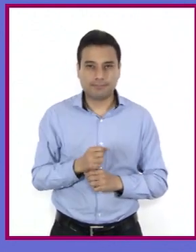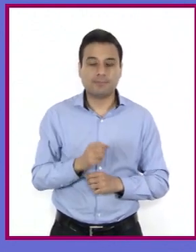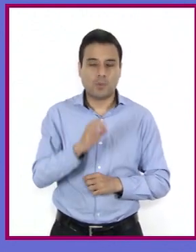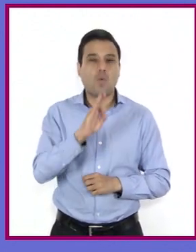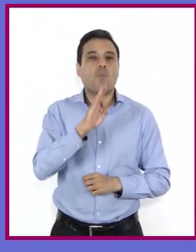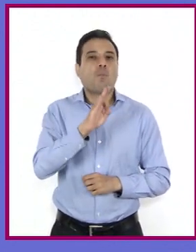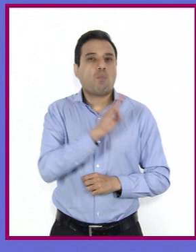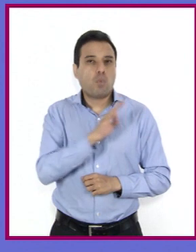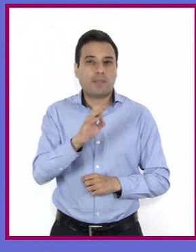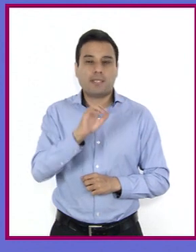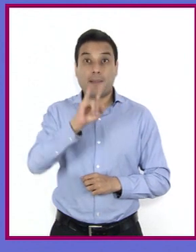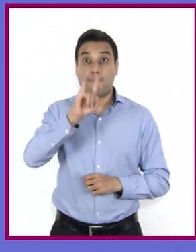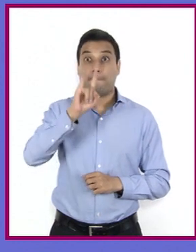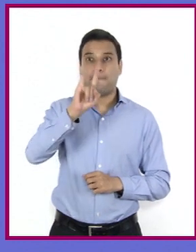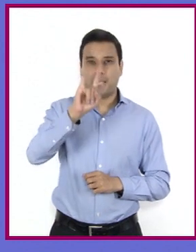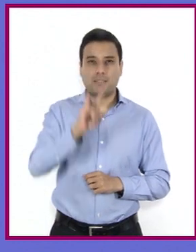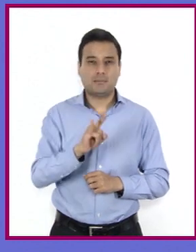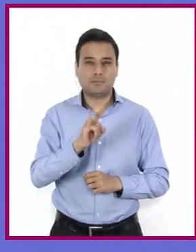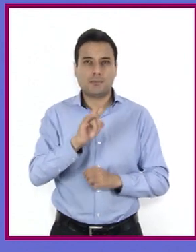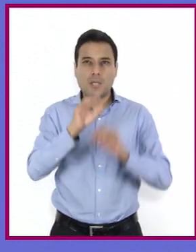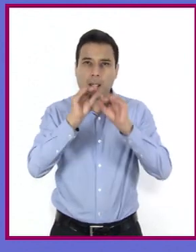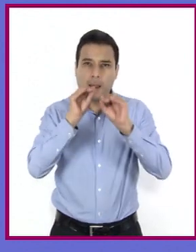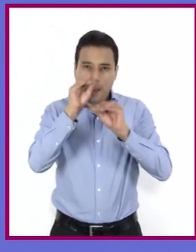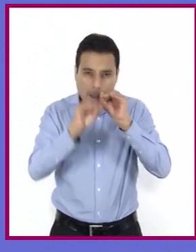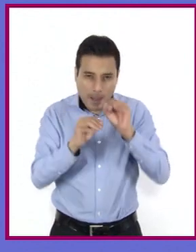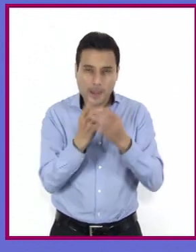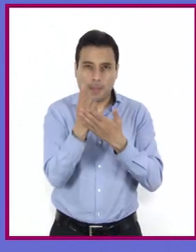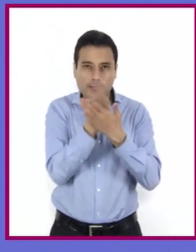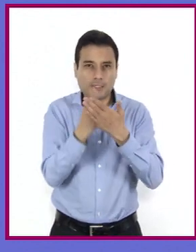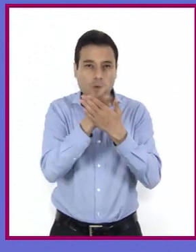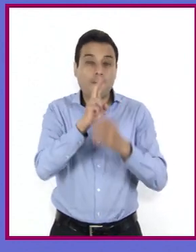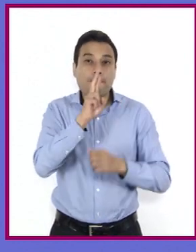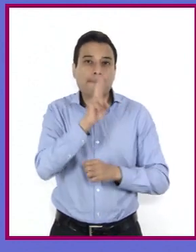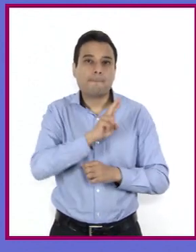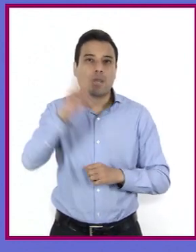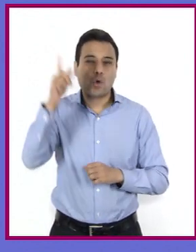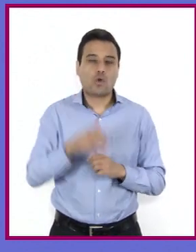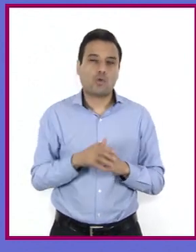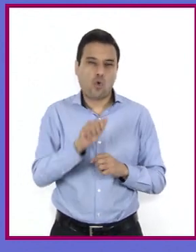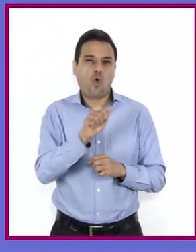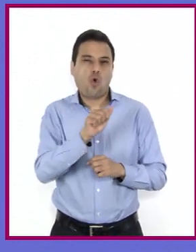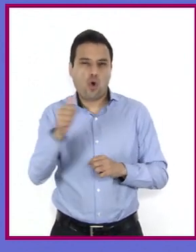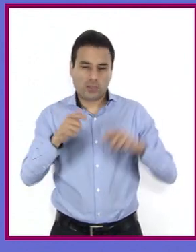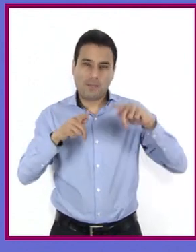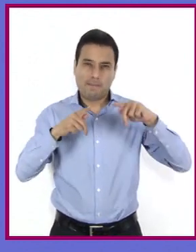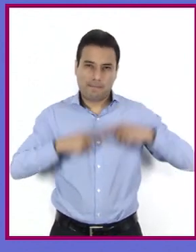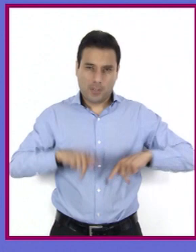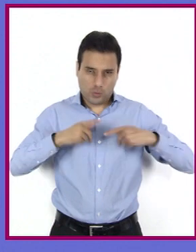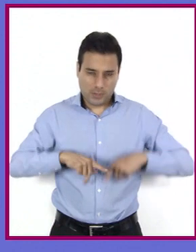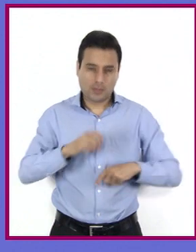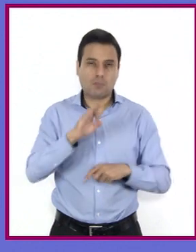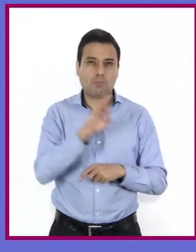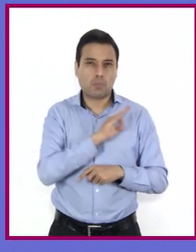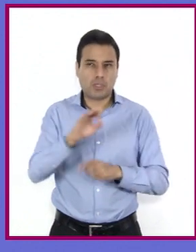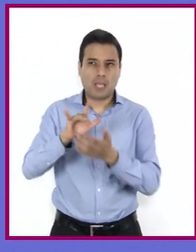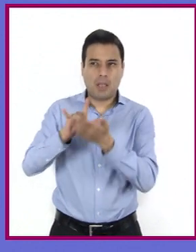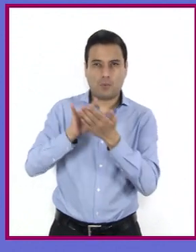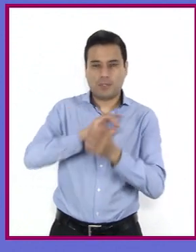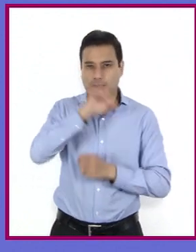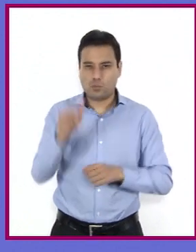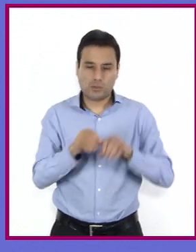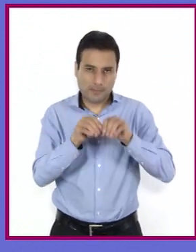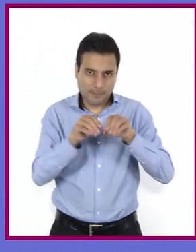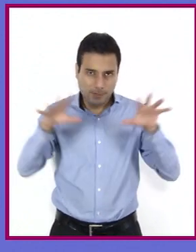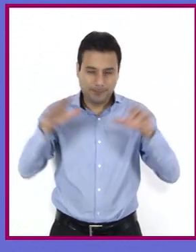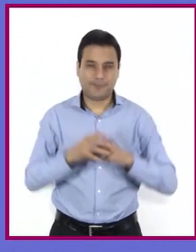el diseño de carteles y anuncios, buscar el apoyo de otros miembros de la comunidad escolar, organizar eventos de difusión, entre